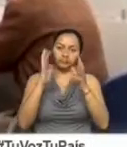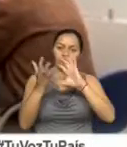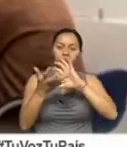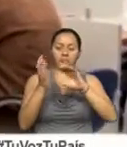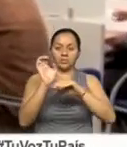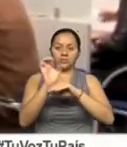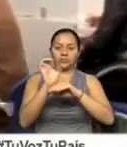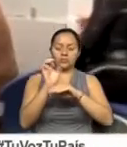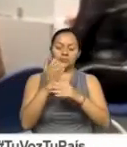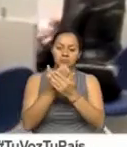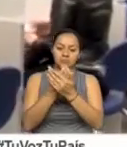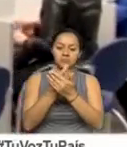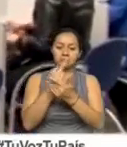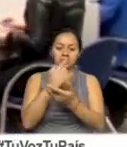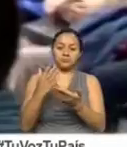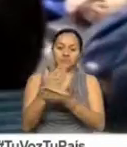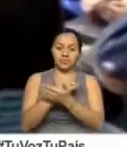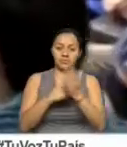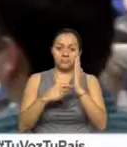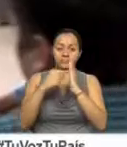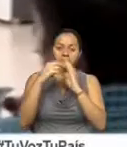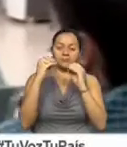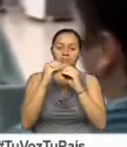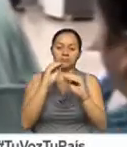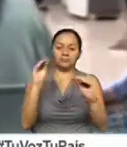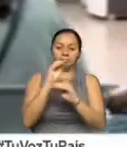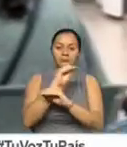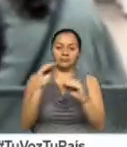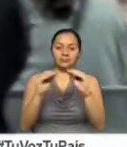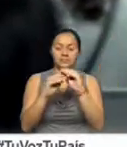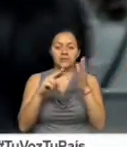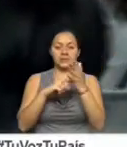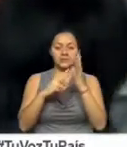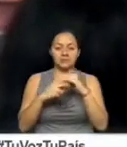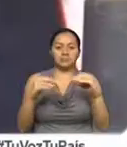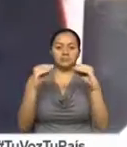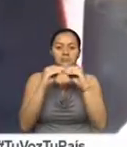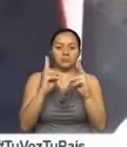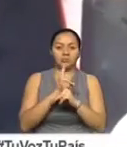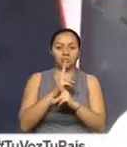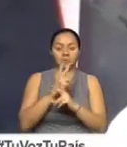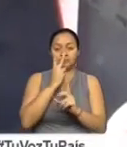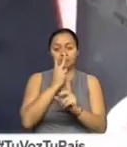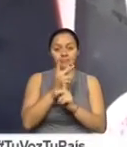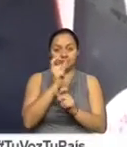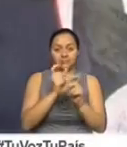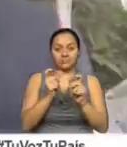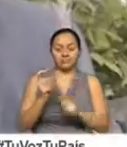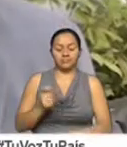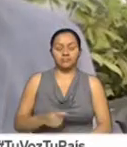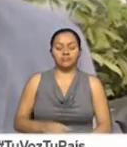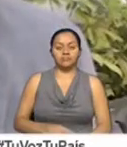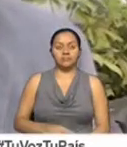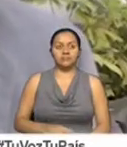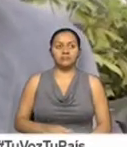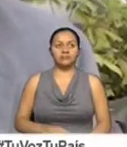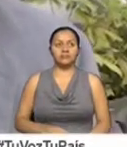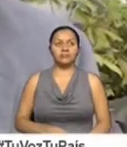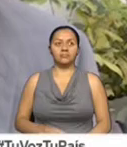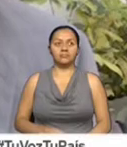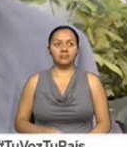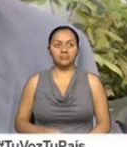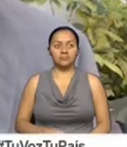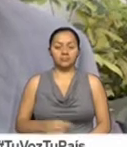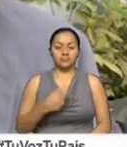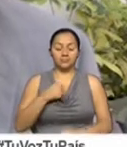pues a mayor recaudación, mayor transaccionalidad, es decir, que existe más consumo por parte de la ciudadanía. Si uno revisa las cifras del